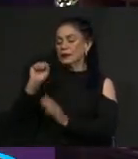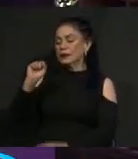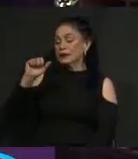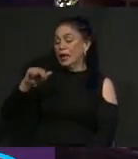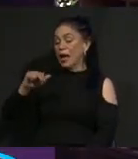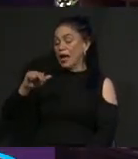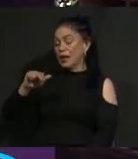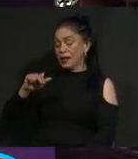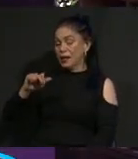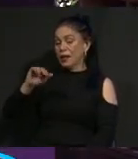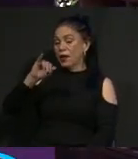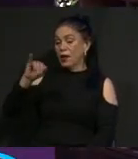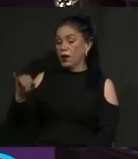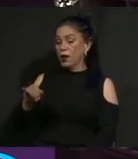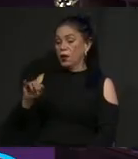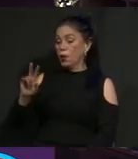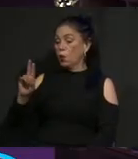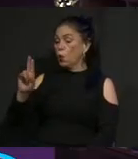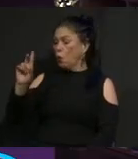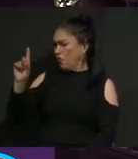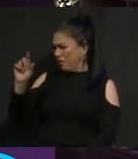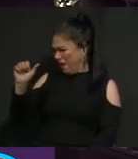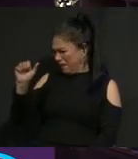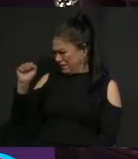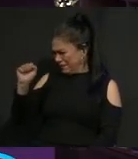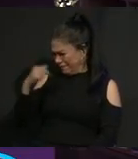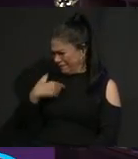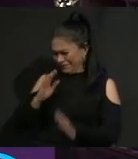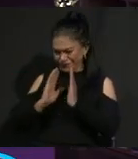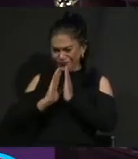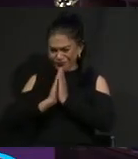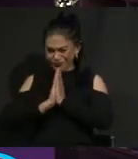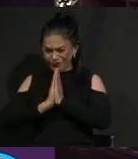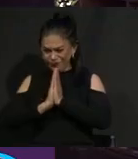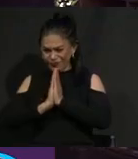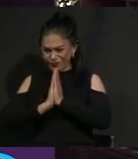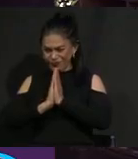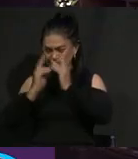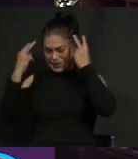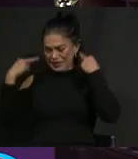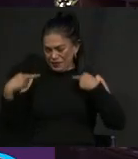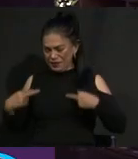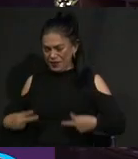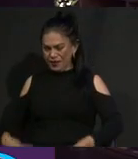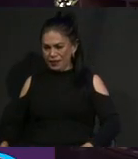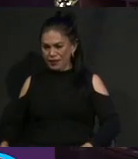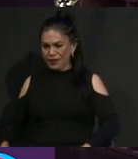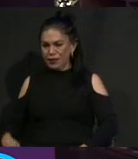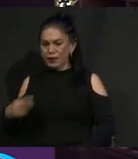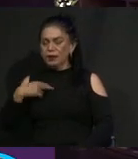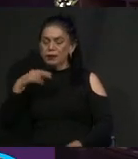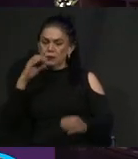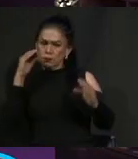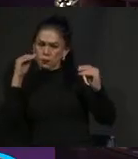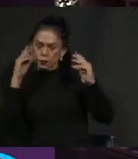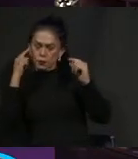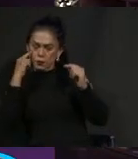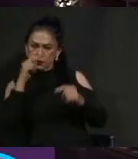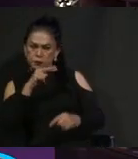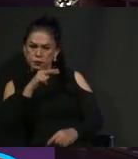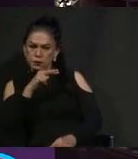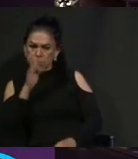pecho y abrí los ojos lo vi volví a cerrar los ojos y en como para agarrar